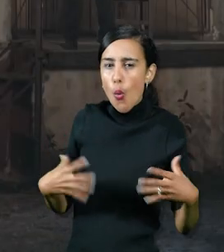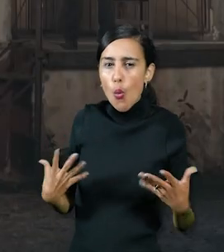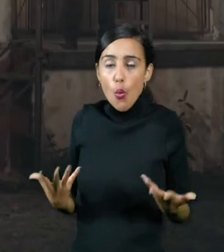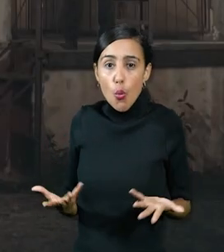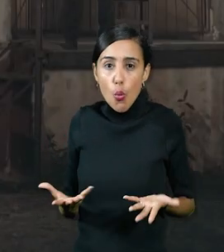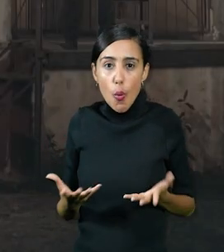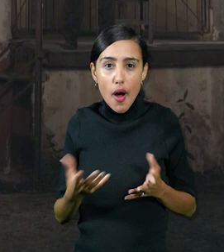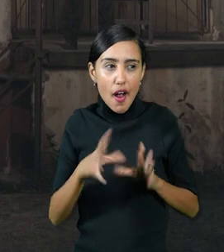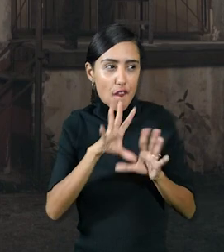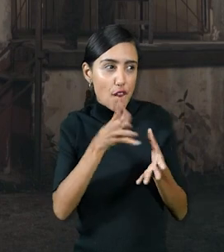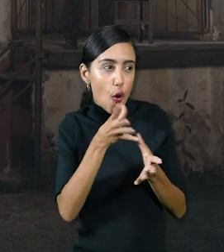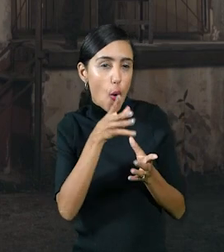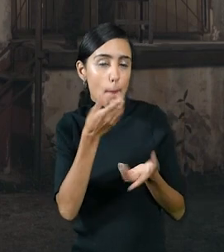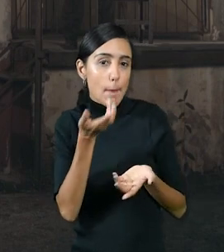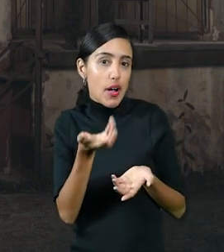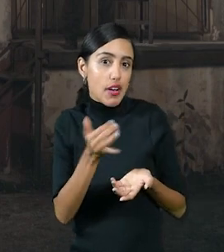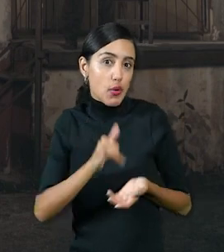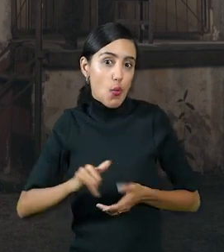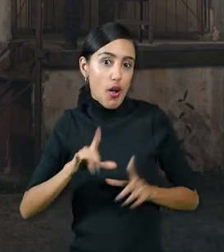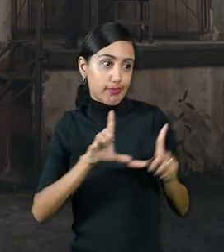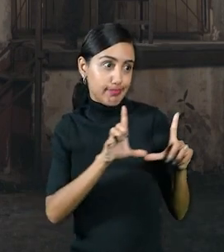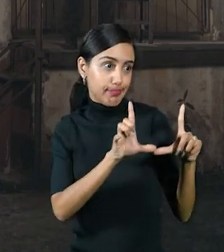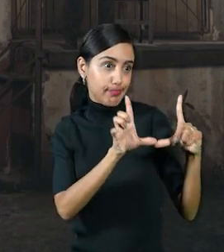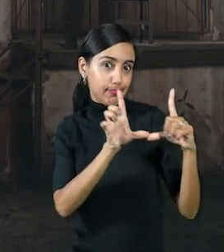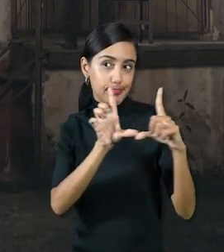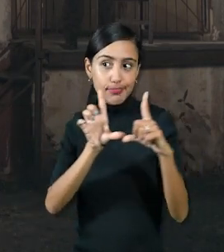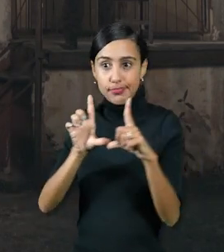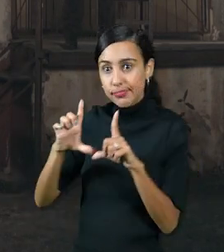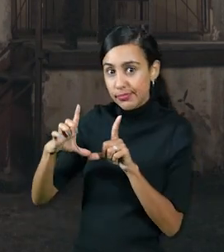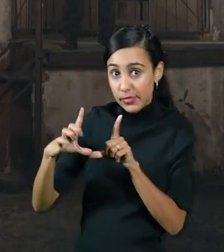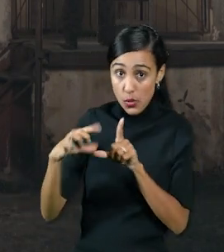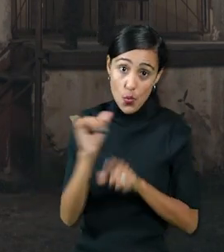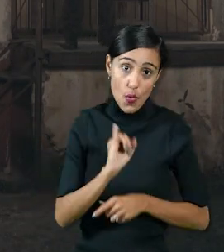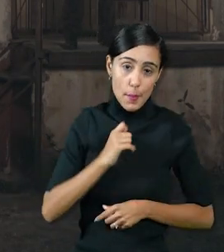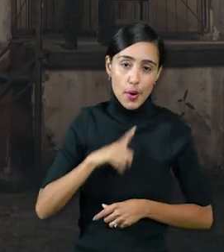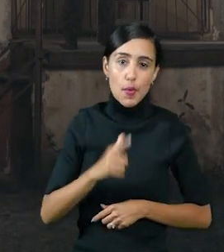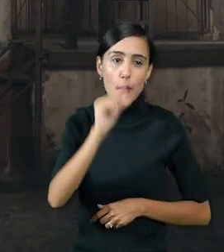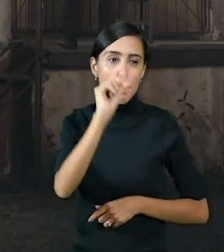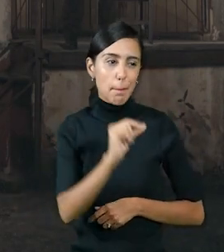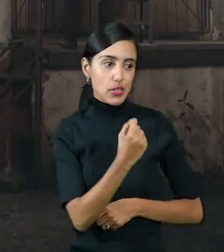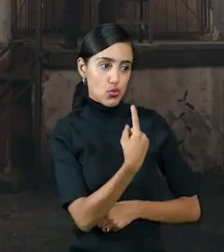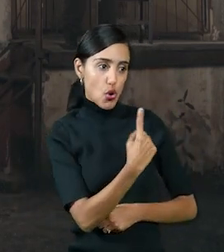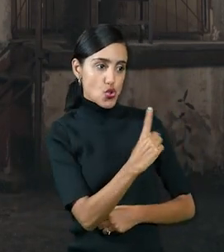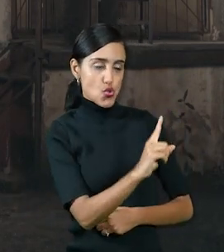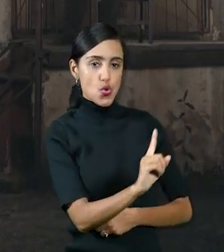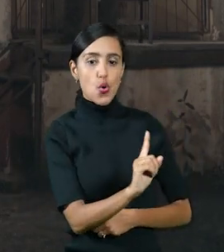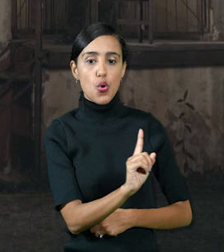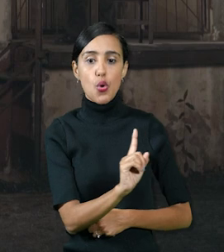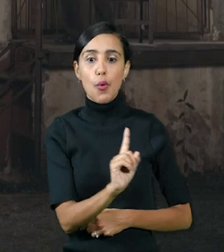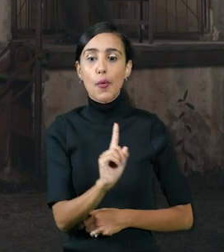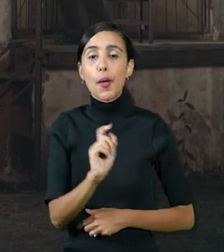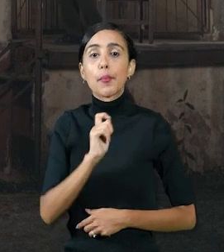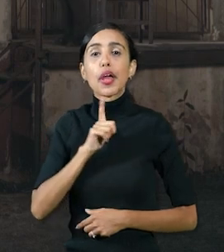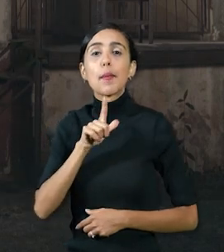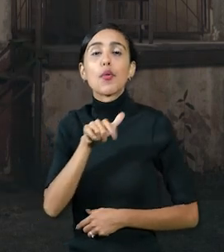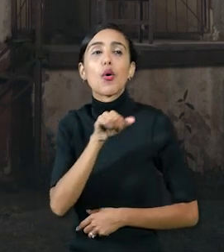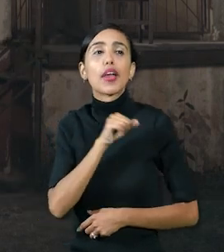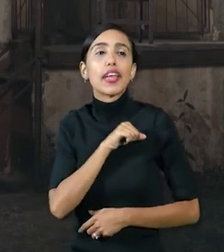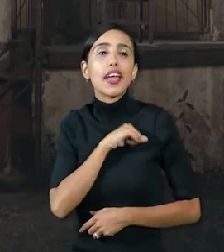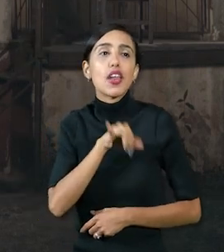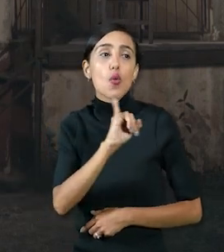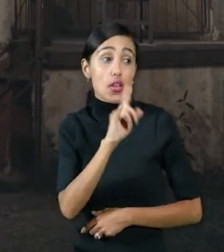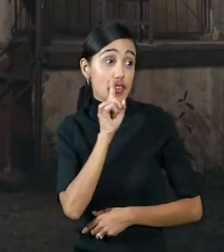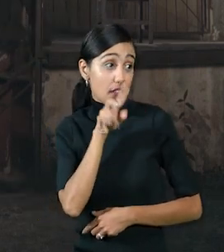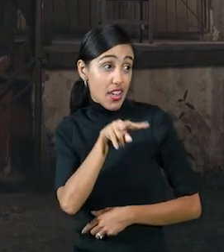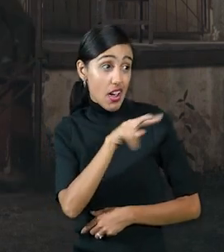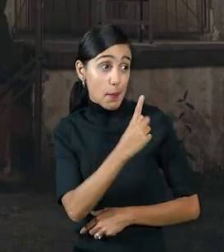los ángulos de los planos que uno va a hacer. Por ejemplo, un personaje que esté solo y uno quiera dar esa